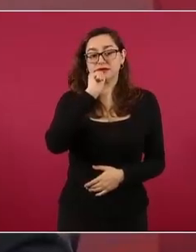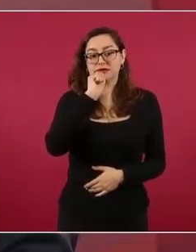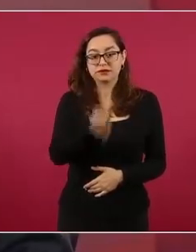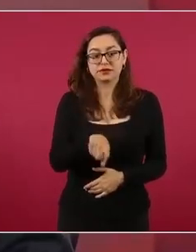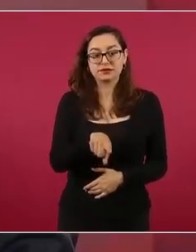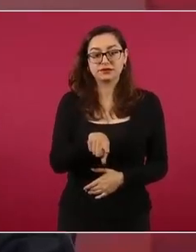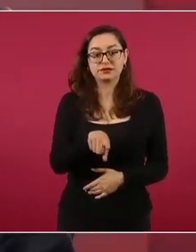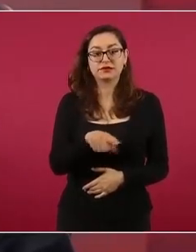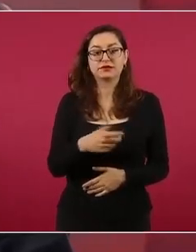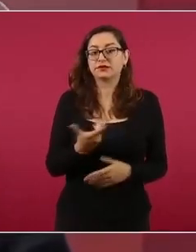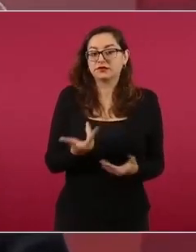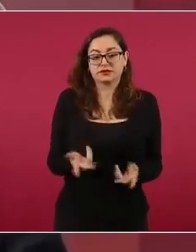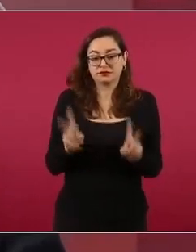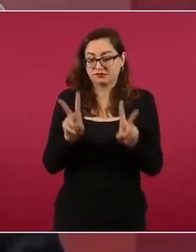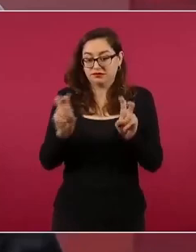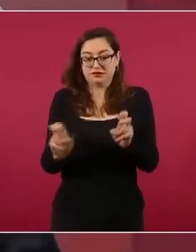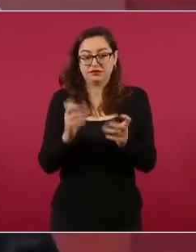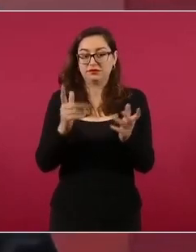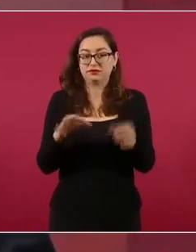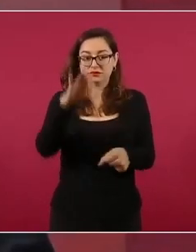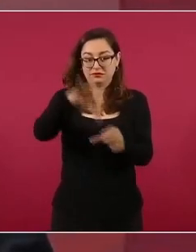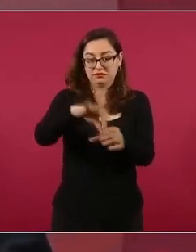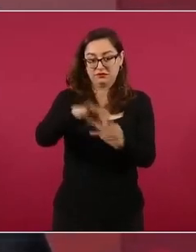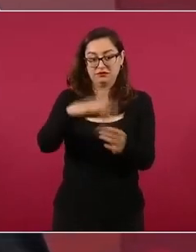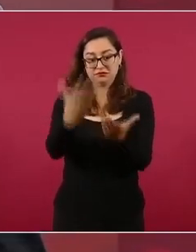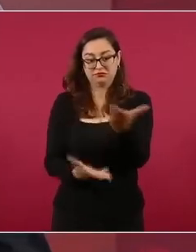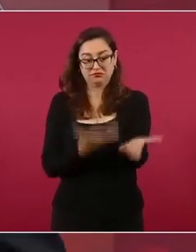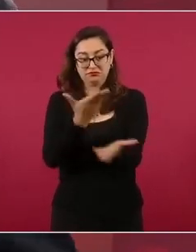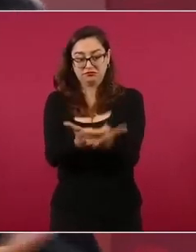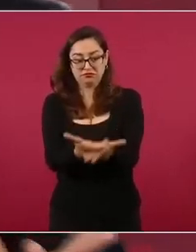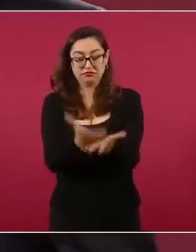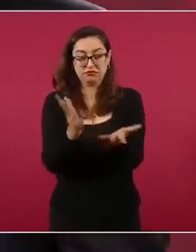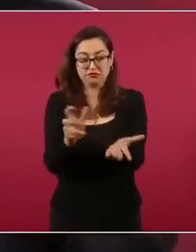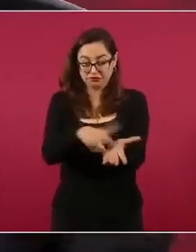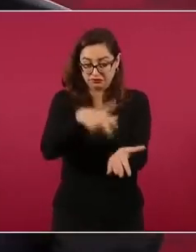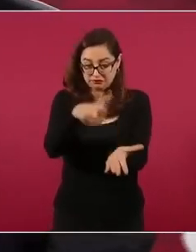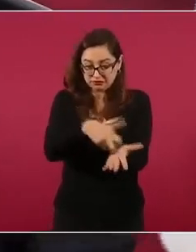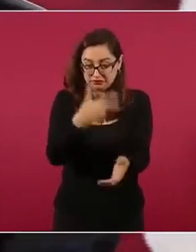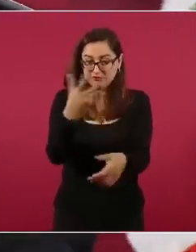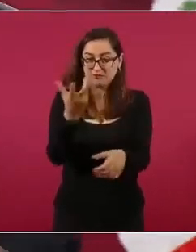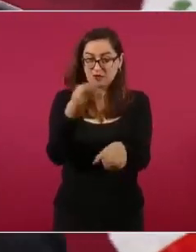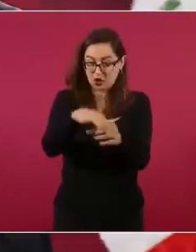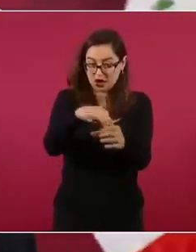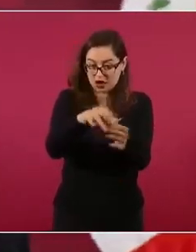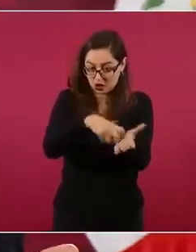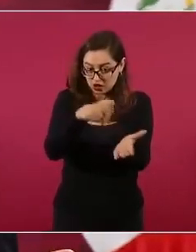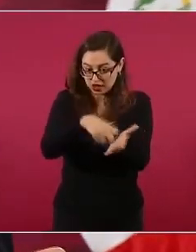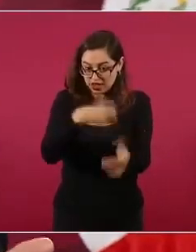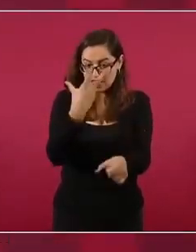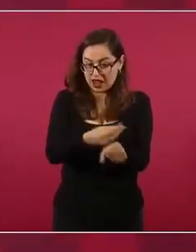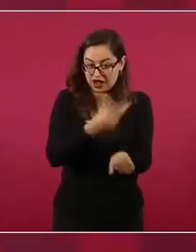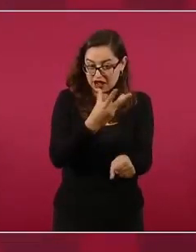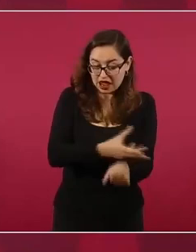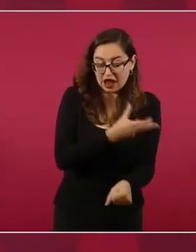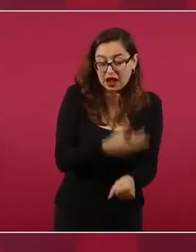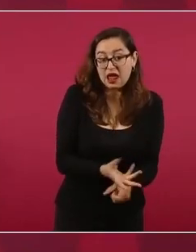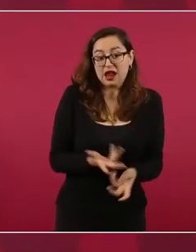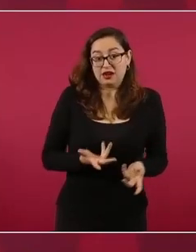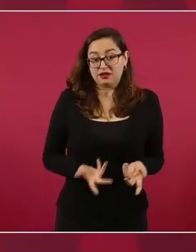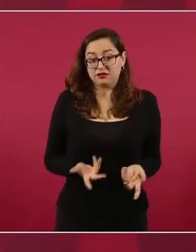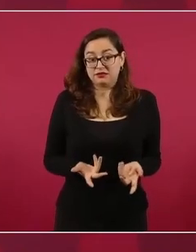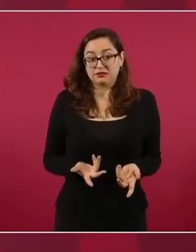reforma que estamos proponiendo. ¿Cómo si hemos